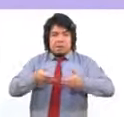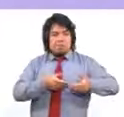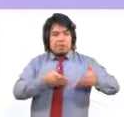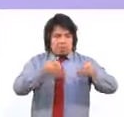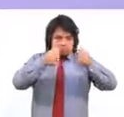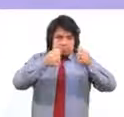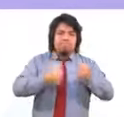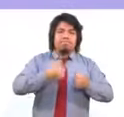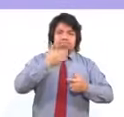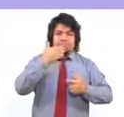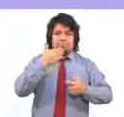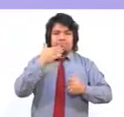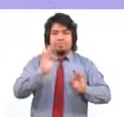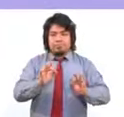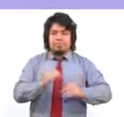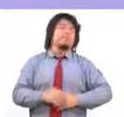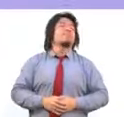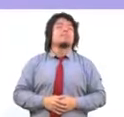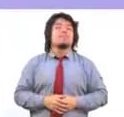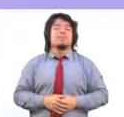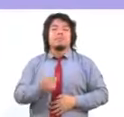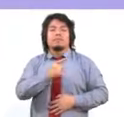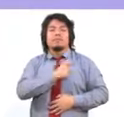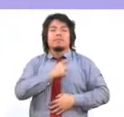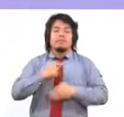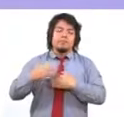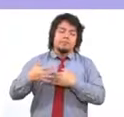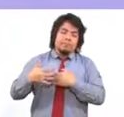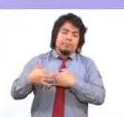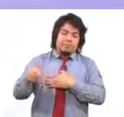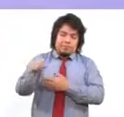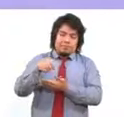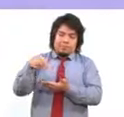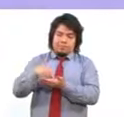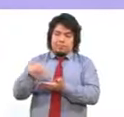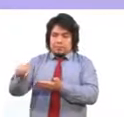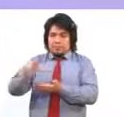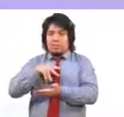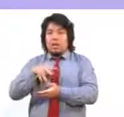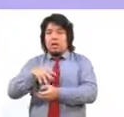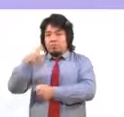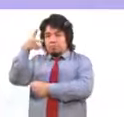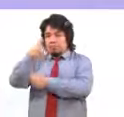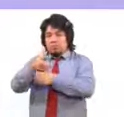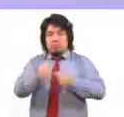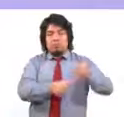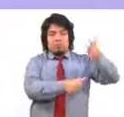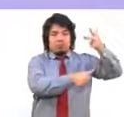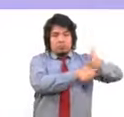decir que a lo largo de estos senderos seguros hay cámaras de seguridad